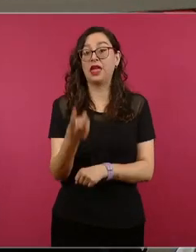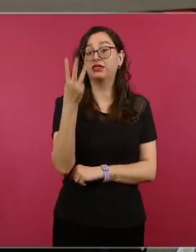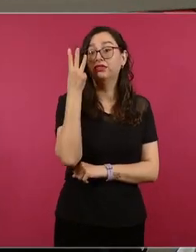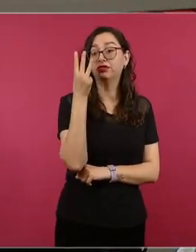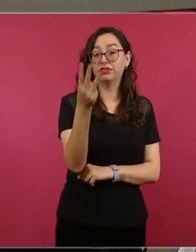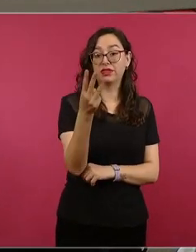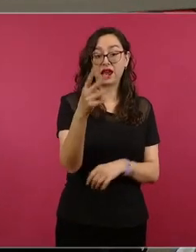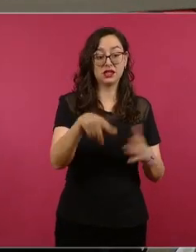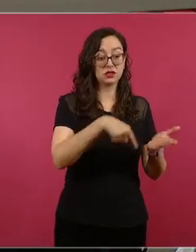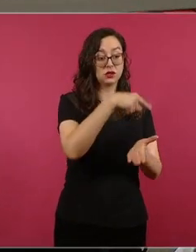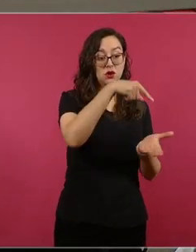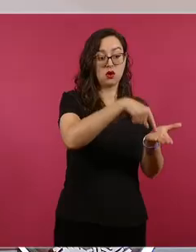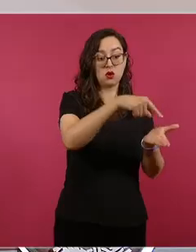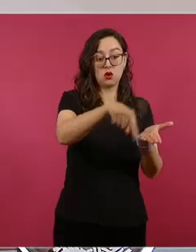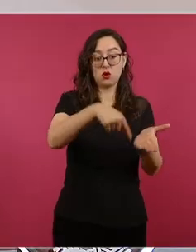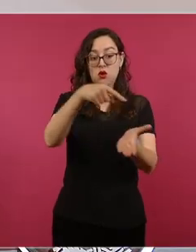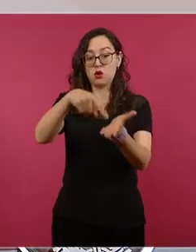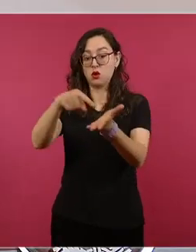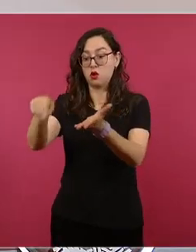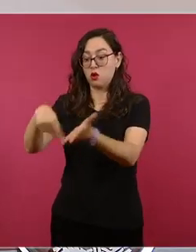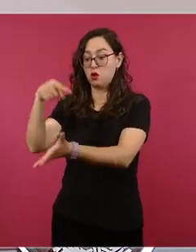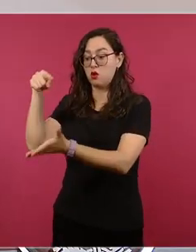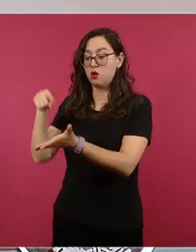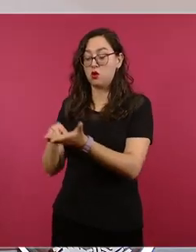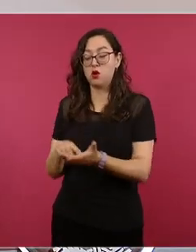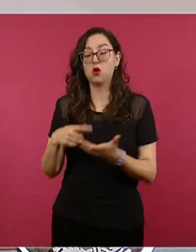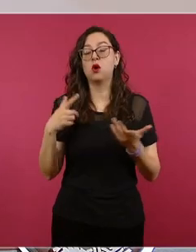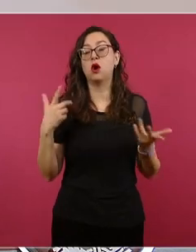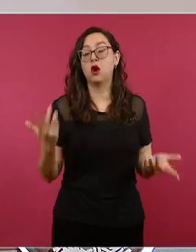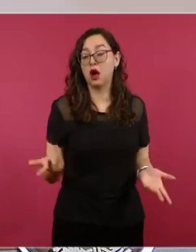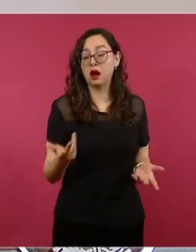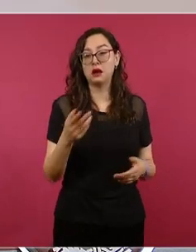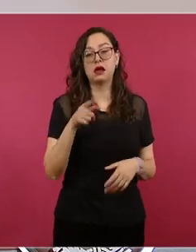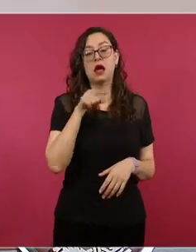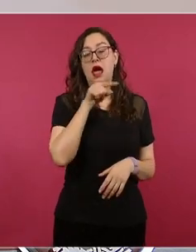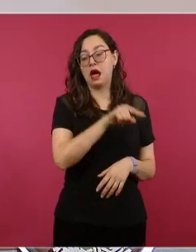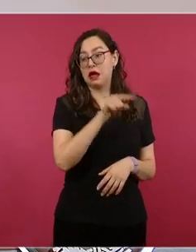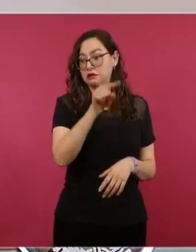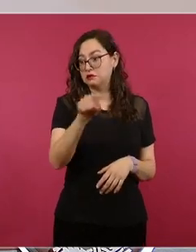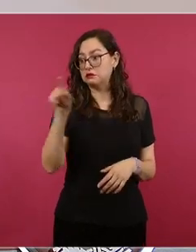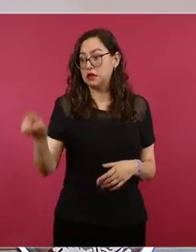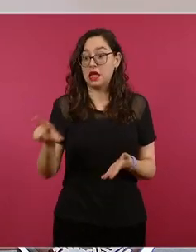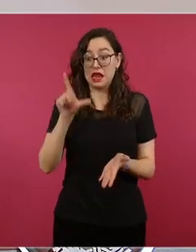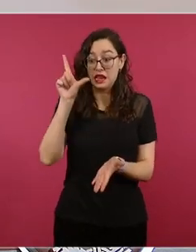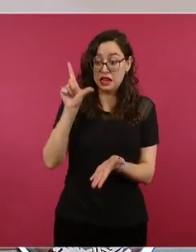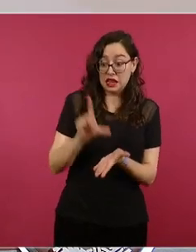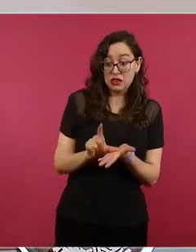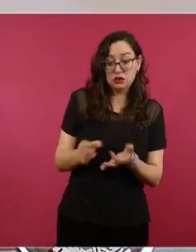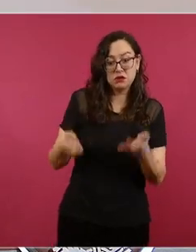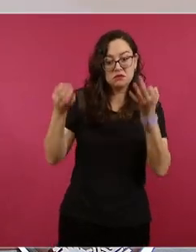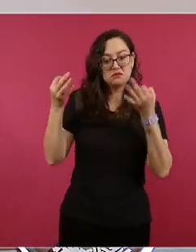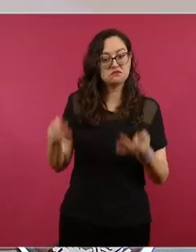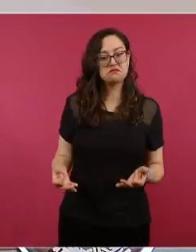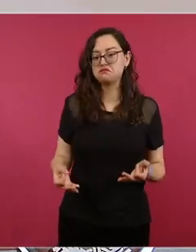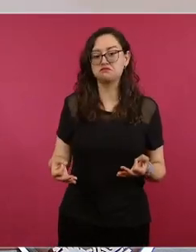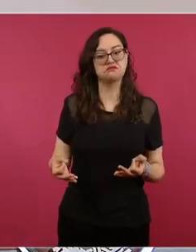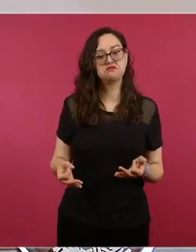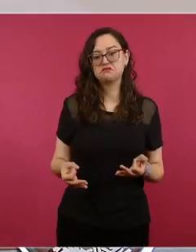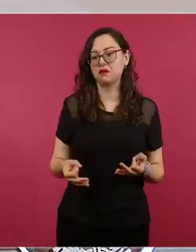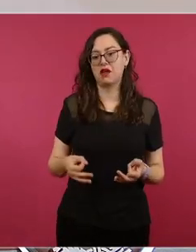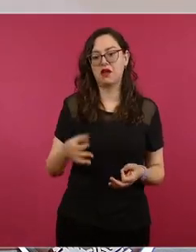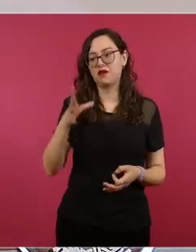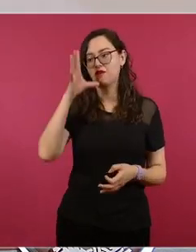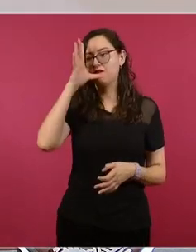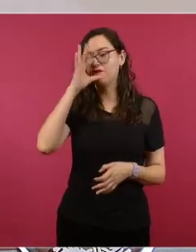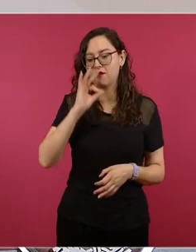uno en el estado de Morelos y dos en Matehuala, San Luis Potosí. ¿A esto a qué me refiero? Por ejemplo, en el caso de Morelos, el dato